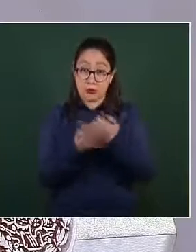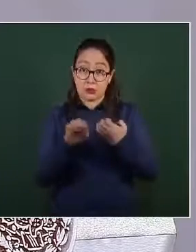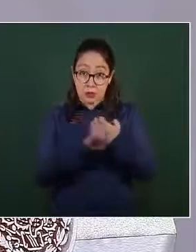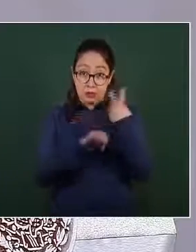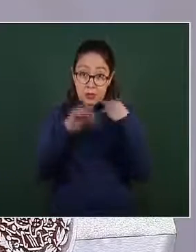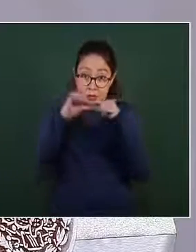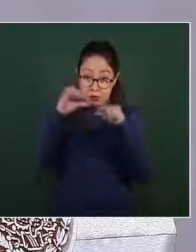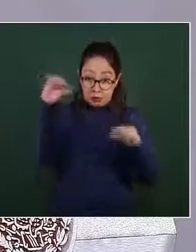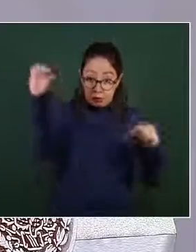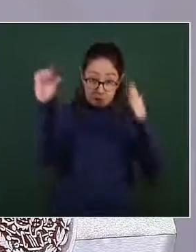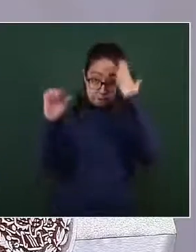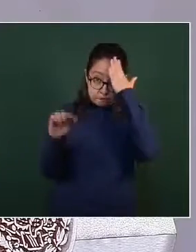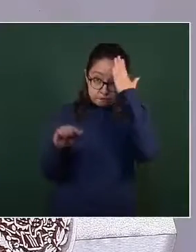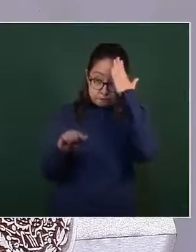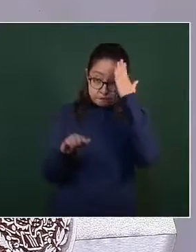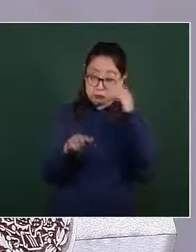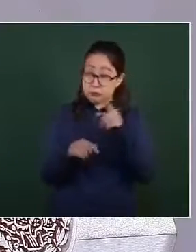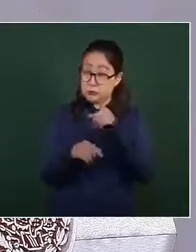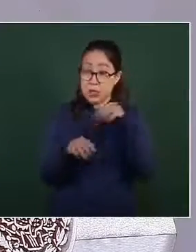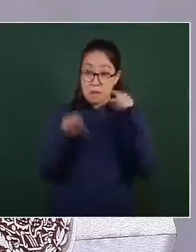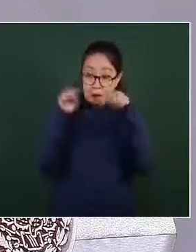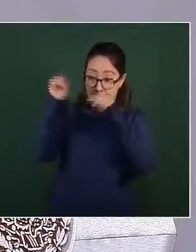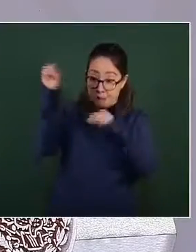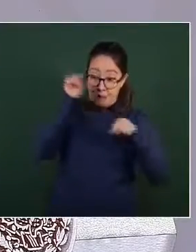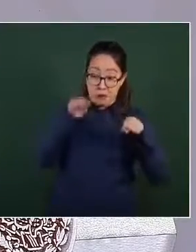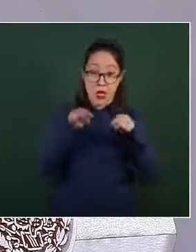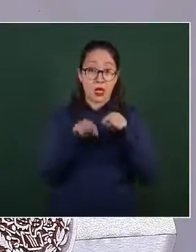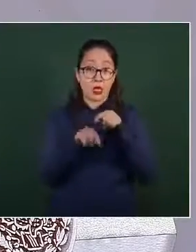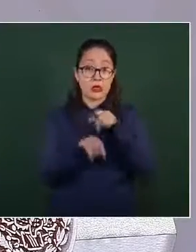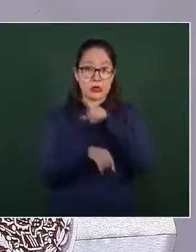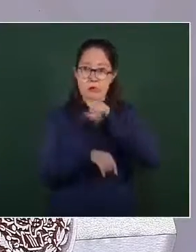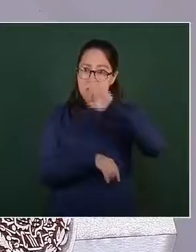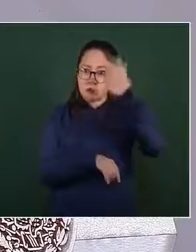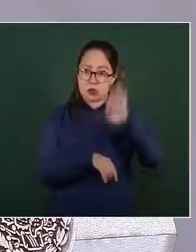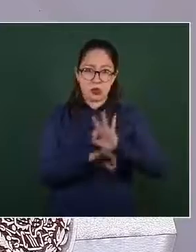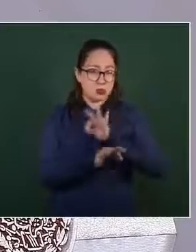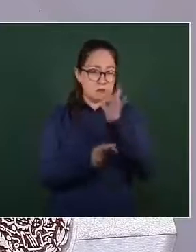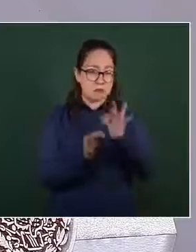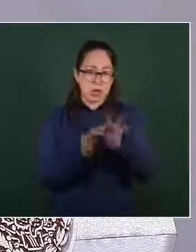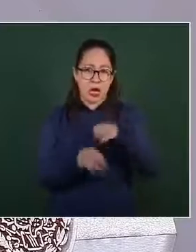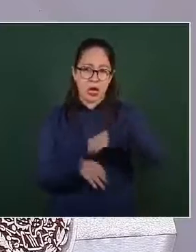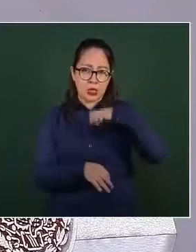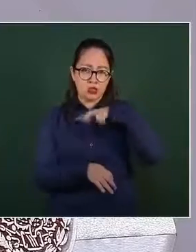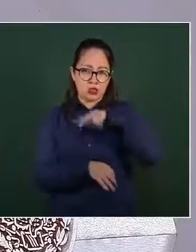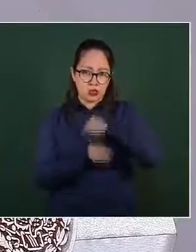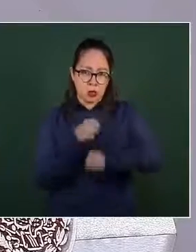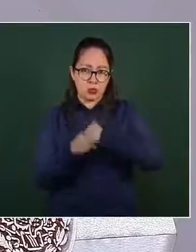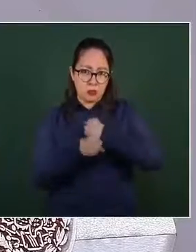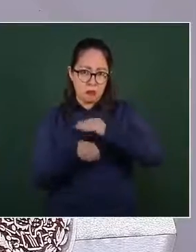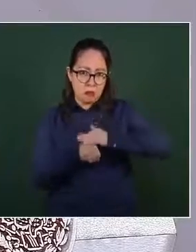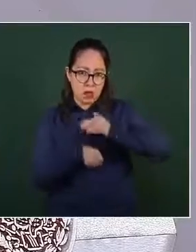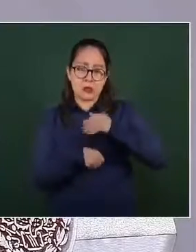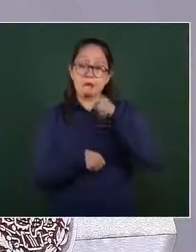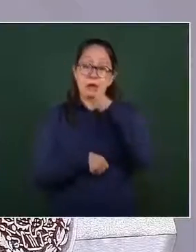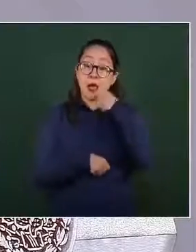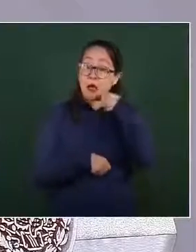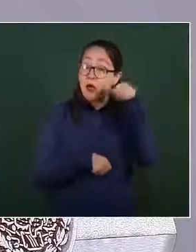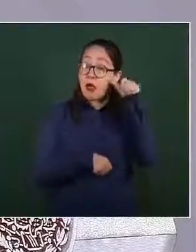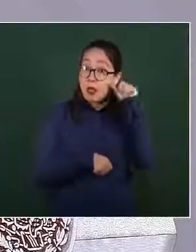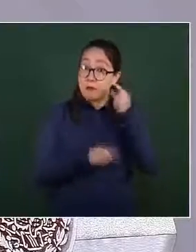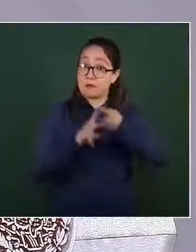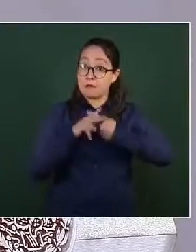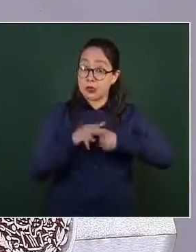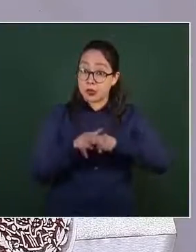Veracruz, al 100% de vacunación 18 y más, y estamos iniciando el día de ayer con la segunda